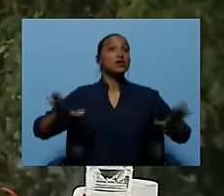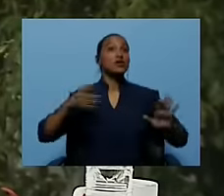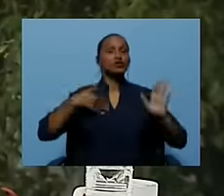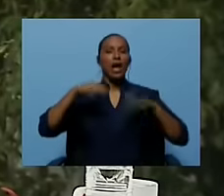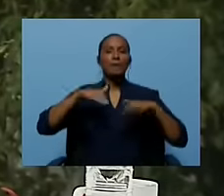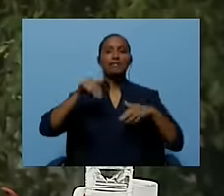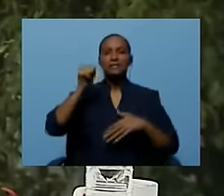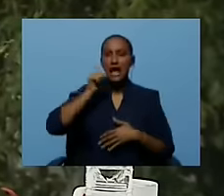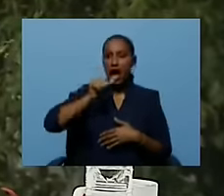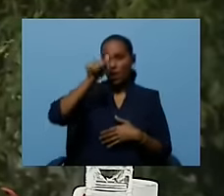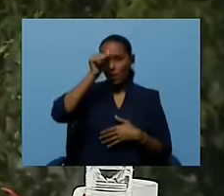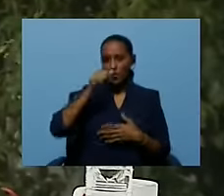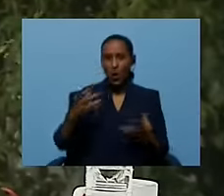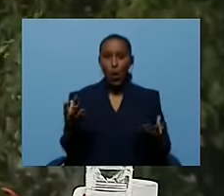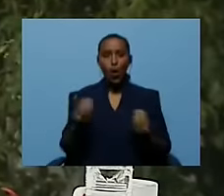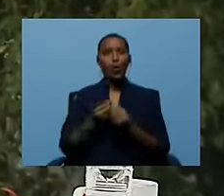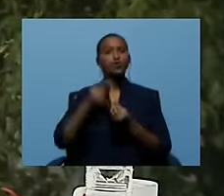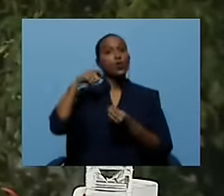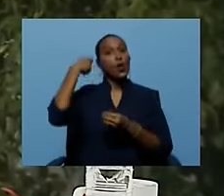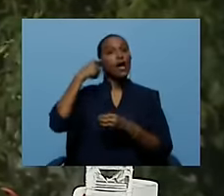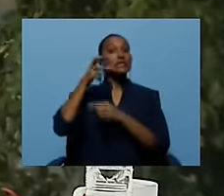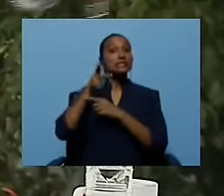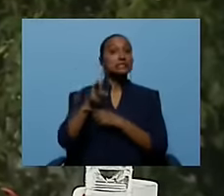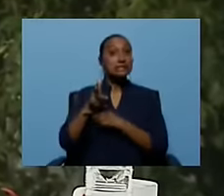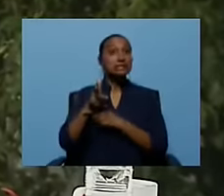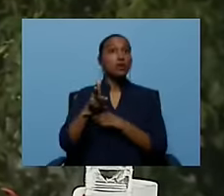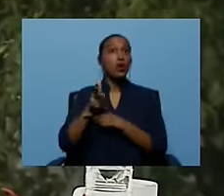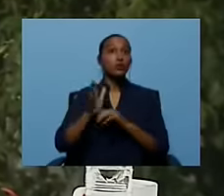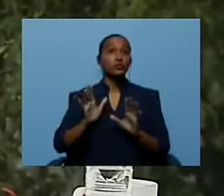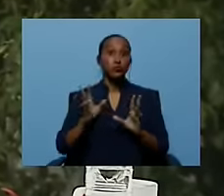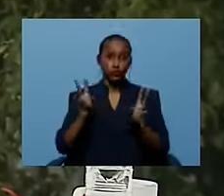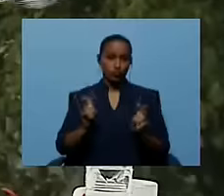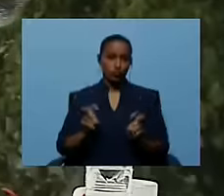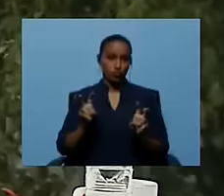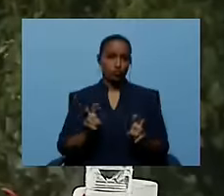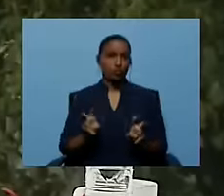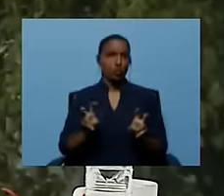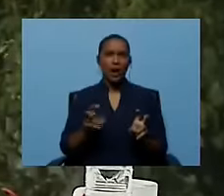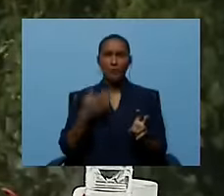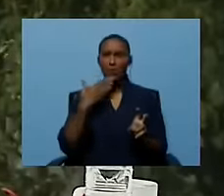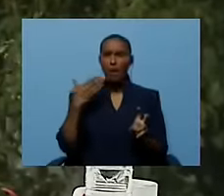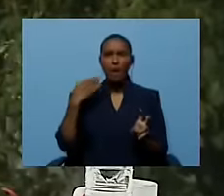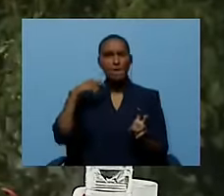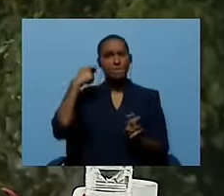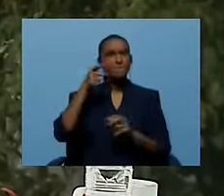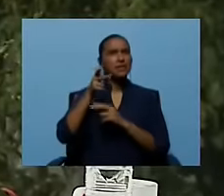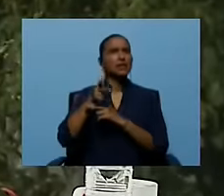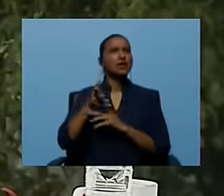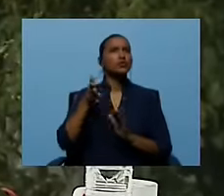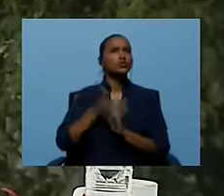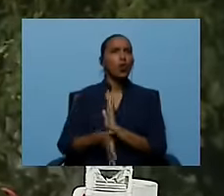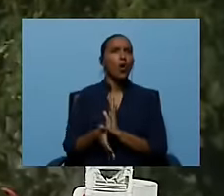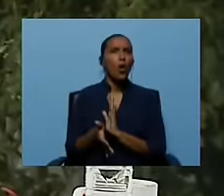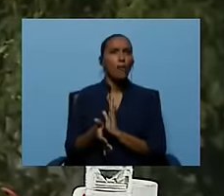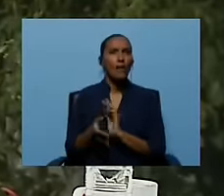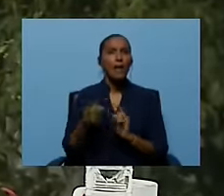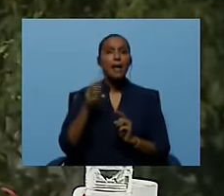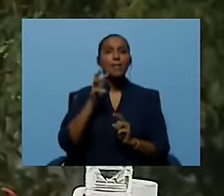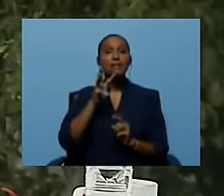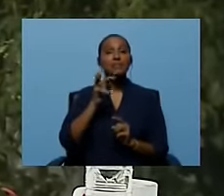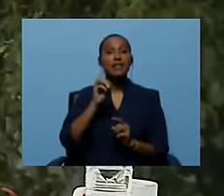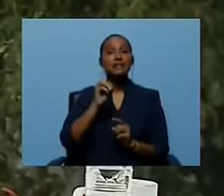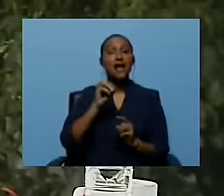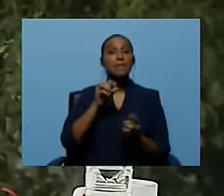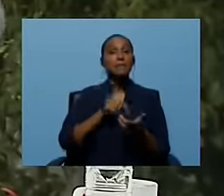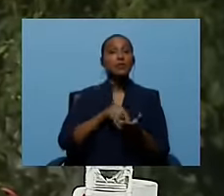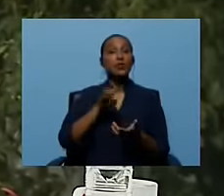Y hay un fenómeno nuevo, pero nuevo, nuevo, nuevito, ¿verdad? que estamos en la película a la media hora, 45